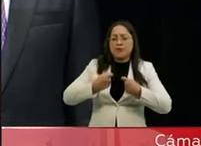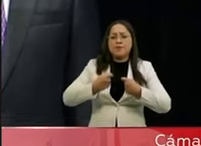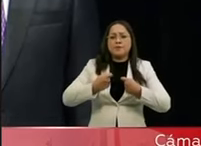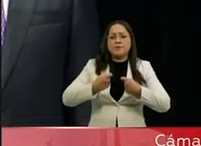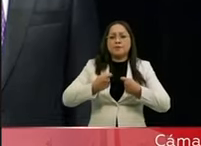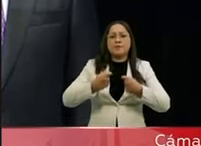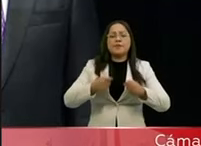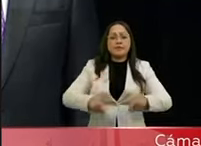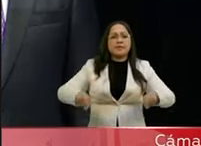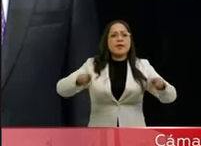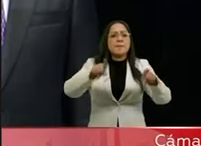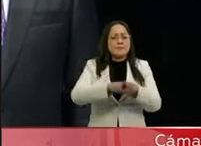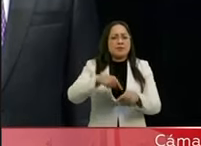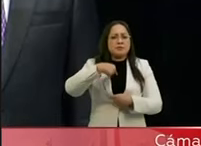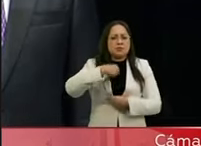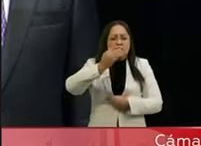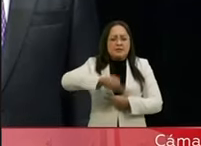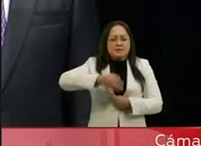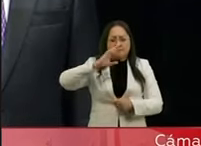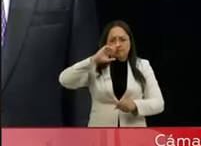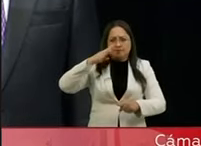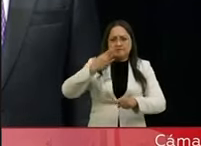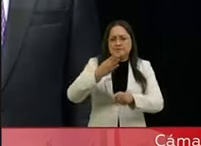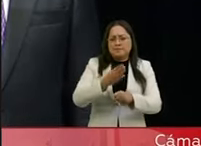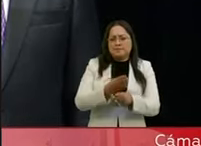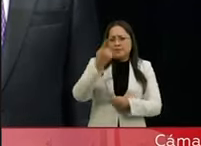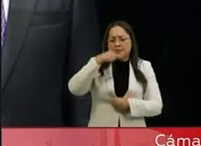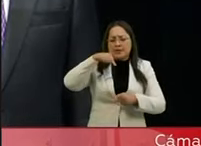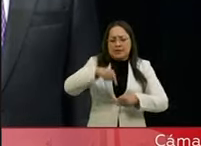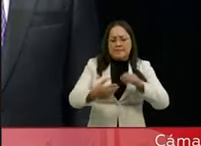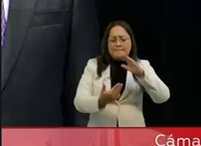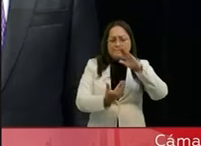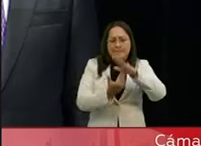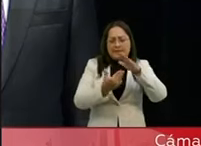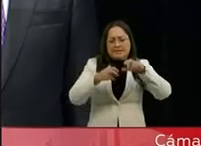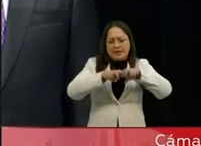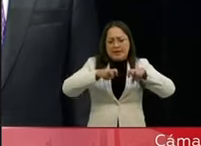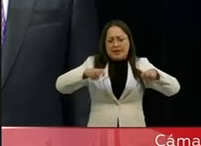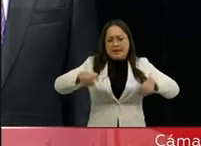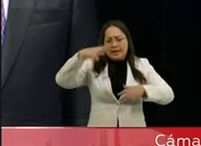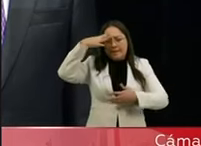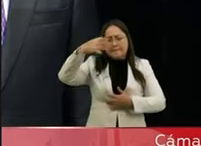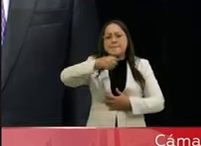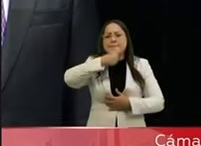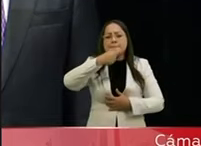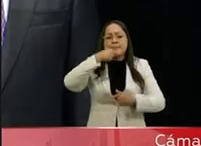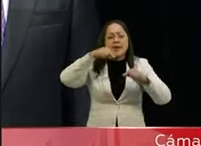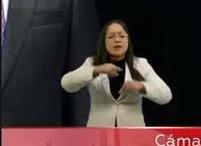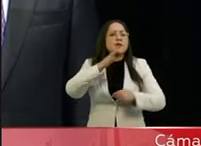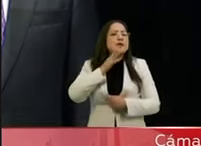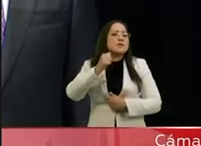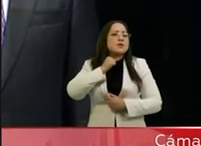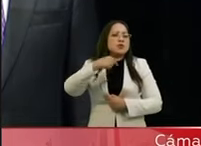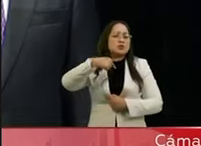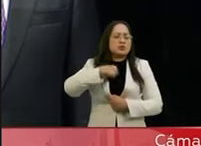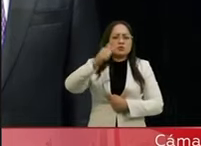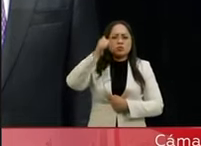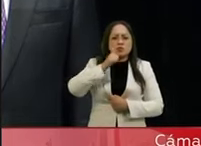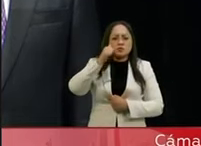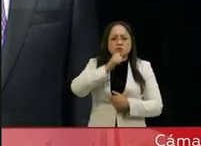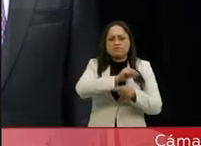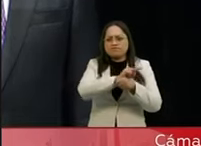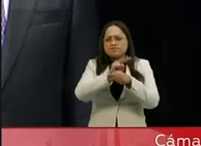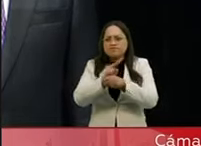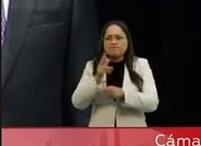así como la responsabilidad de presidente de la Mesa de Decanos de la Cámara, mirando en todo por el